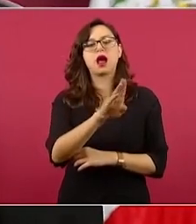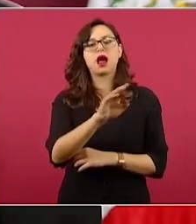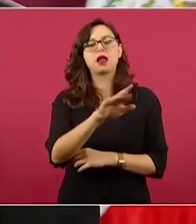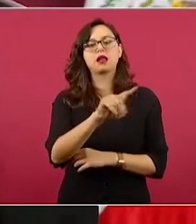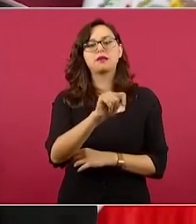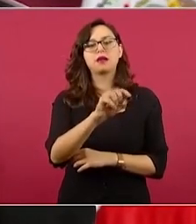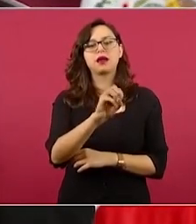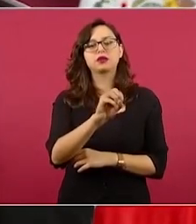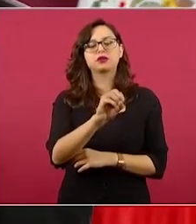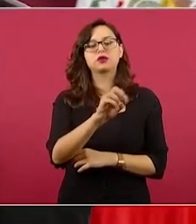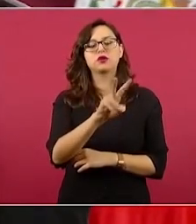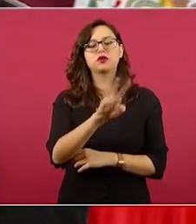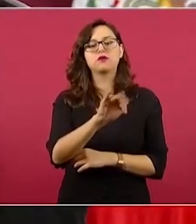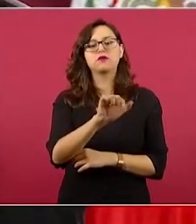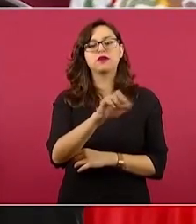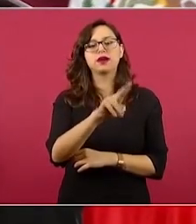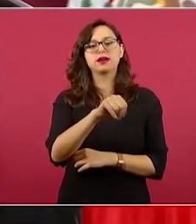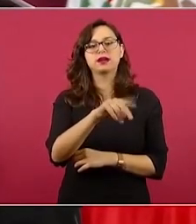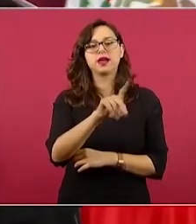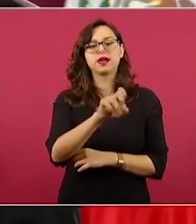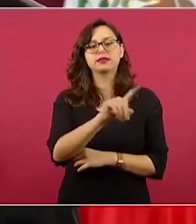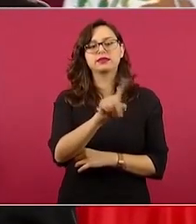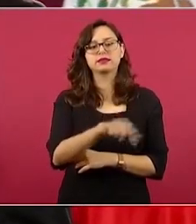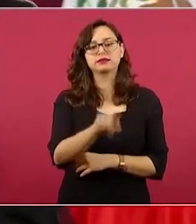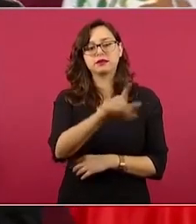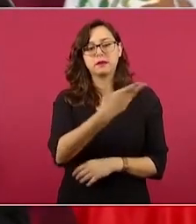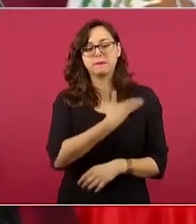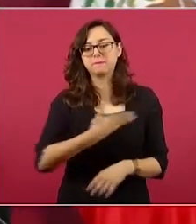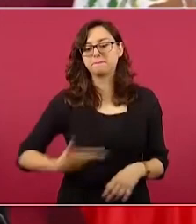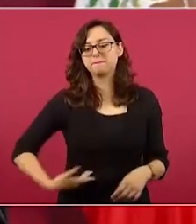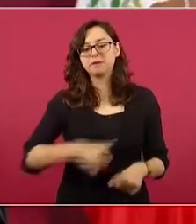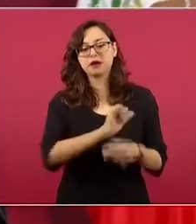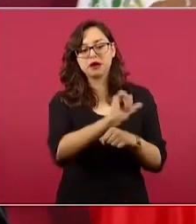presidente de Argentina. Es una